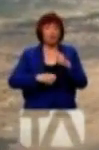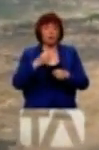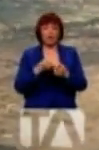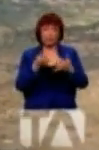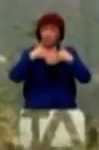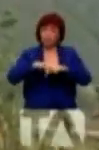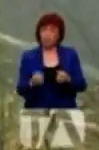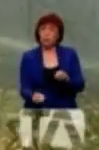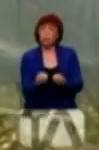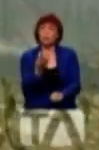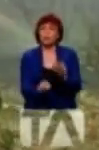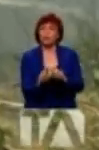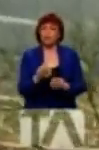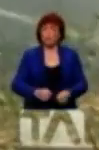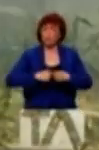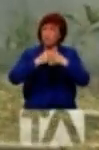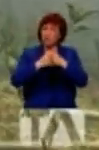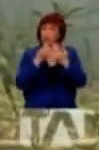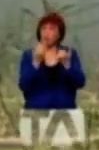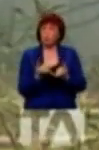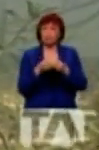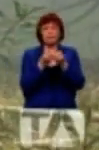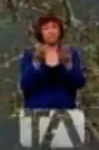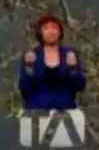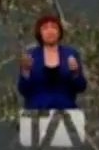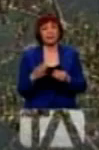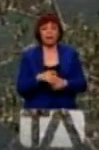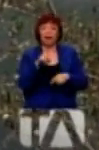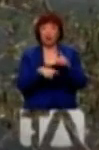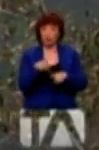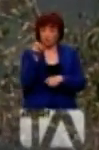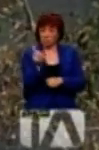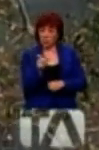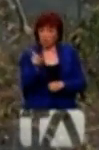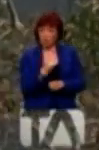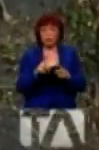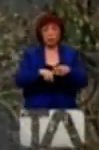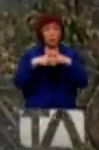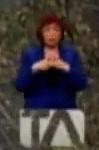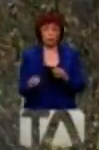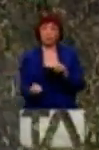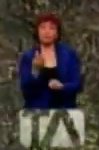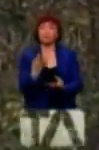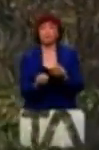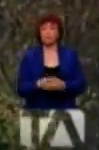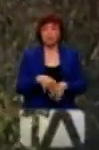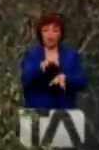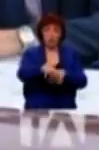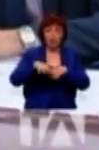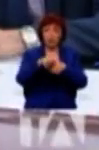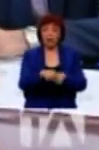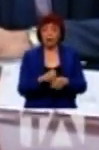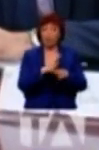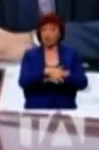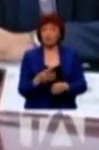incendios forestales provocados fundamentalmente por las quemas domésticas y quemas agrícolas, según informó